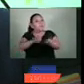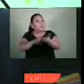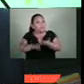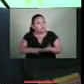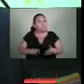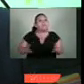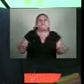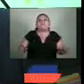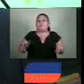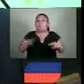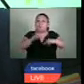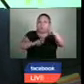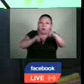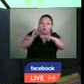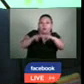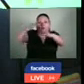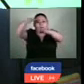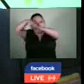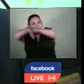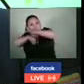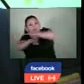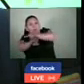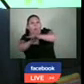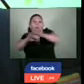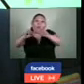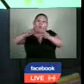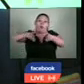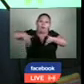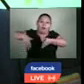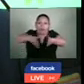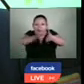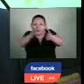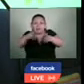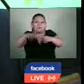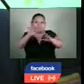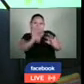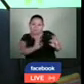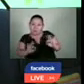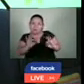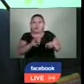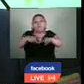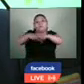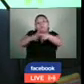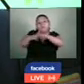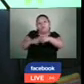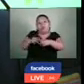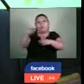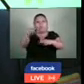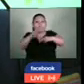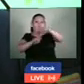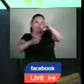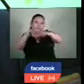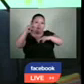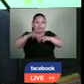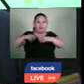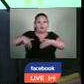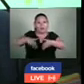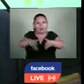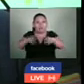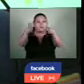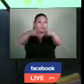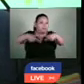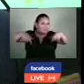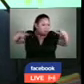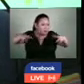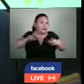construcción de pasos a desnivel, de mejoras en la red vial, mejoras en infraestructura, estadios,